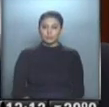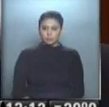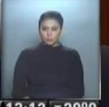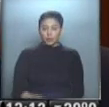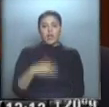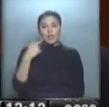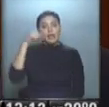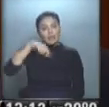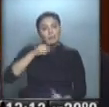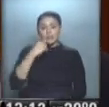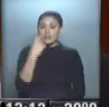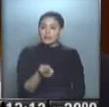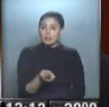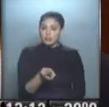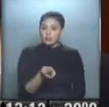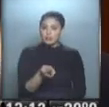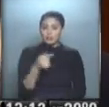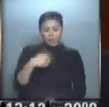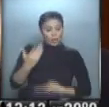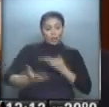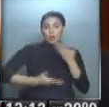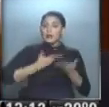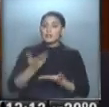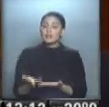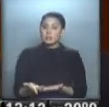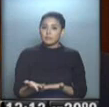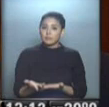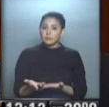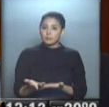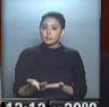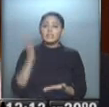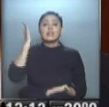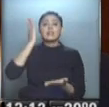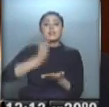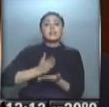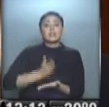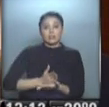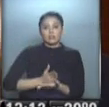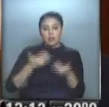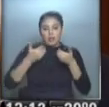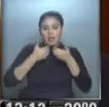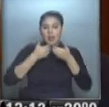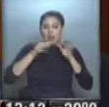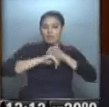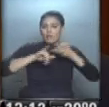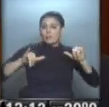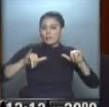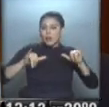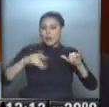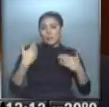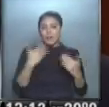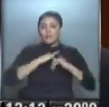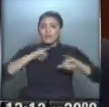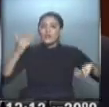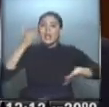Se ha dicho aquí, y lo compartimos, que el derecho a la libertad de información, del acceso a la